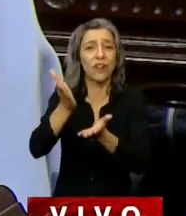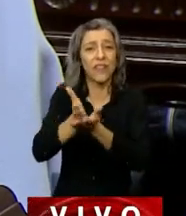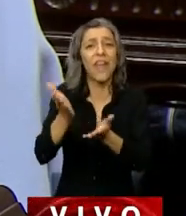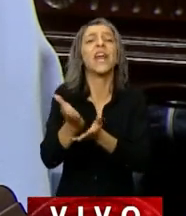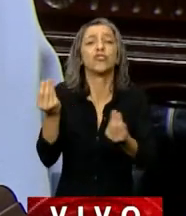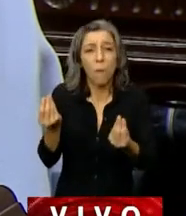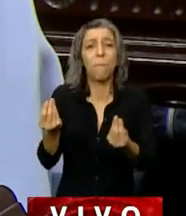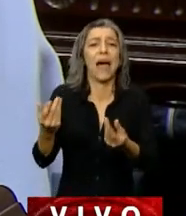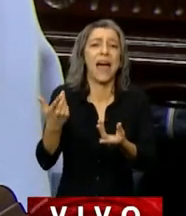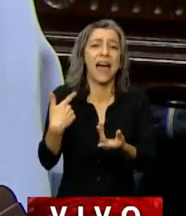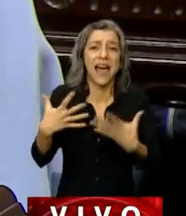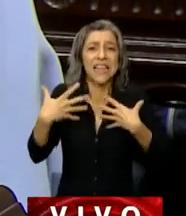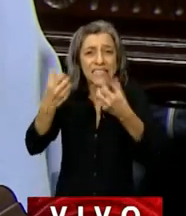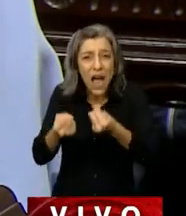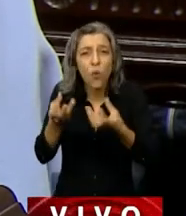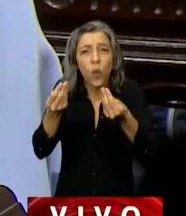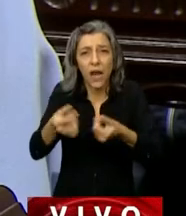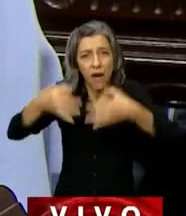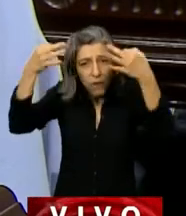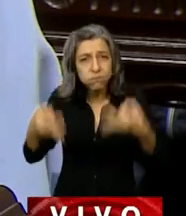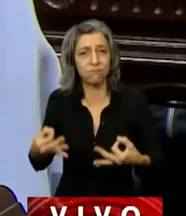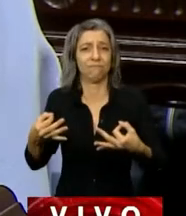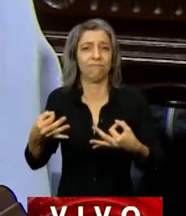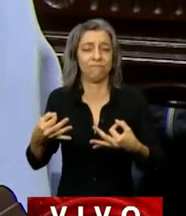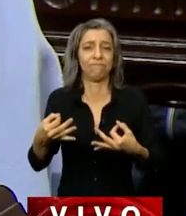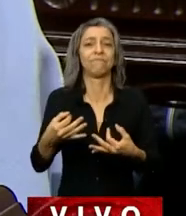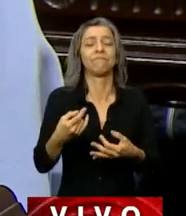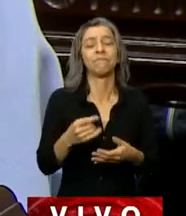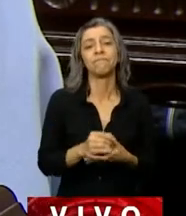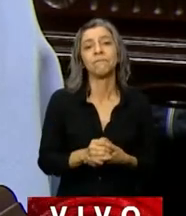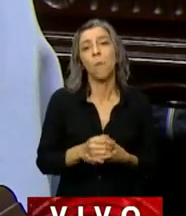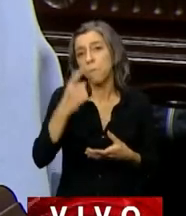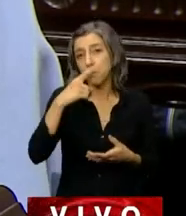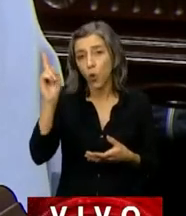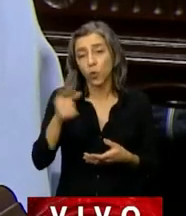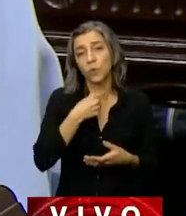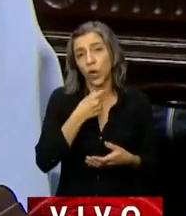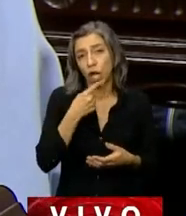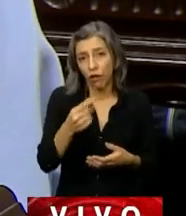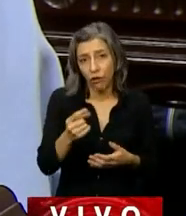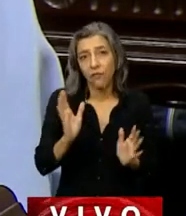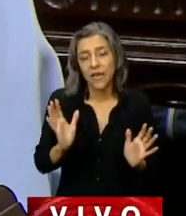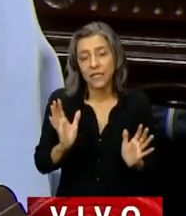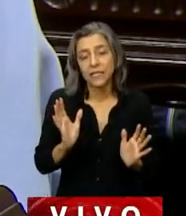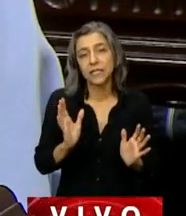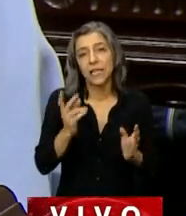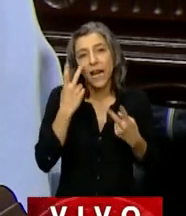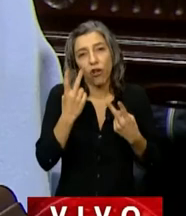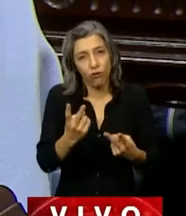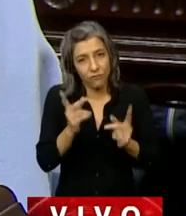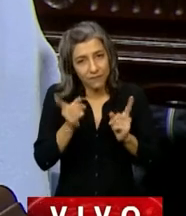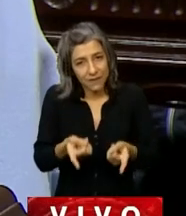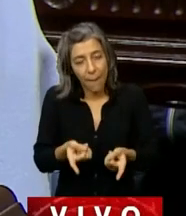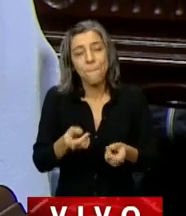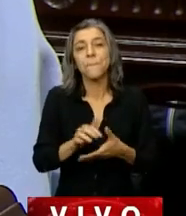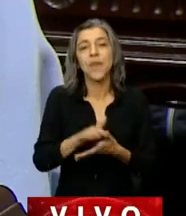goce máximo de la salud que se pueda lograr. Finalmente, quiero también reconocer en este